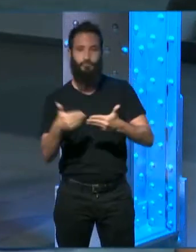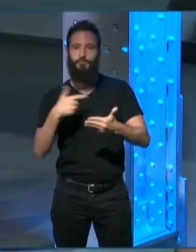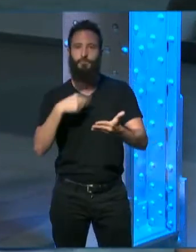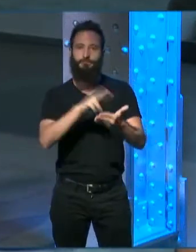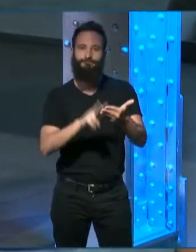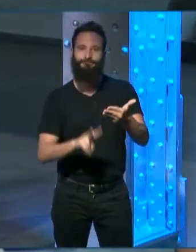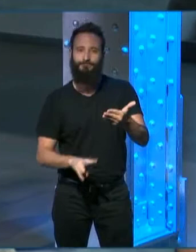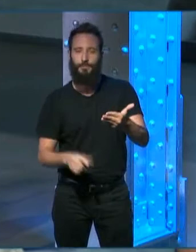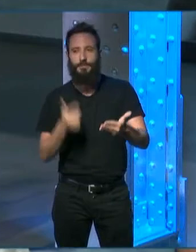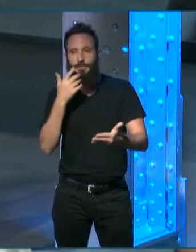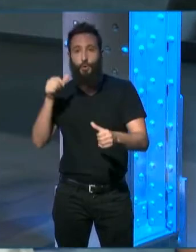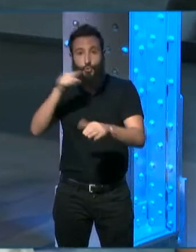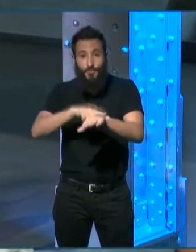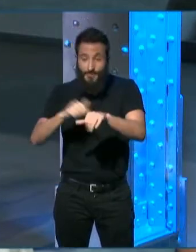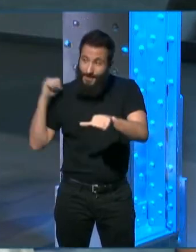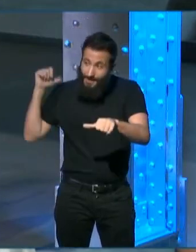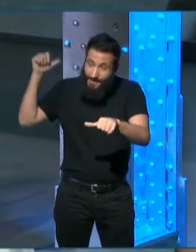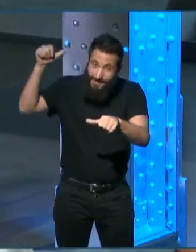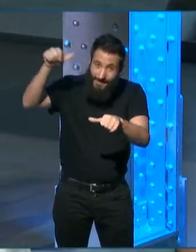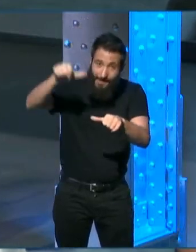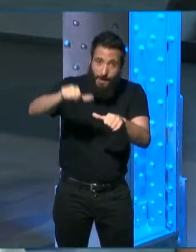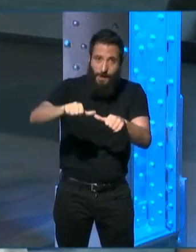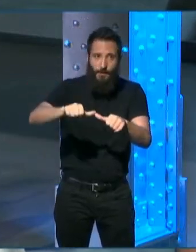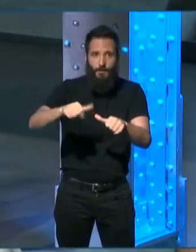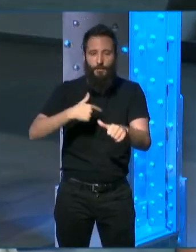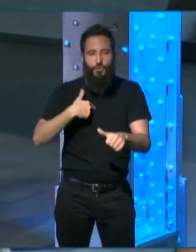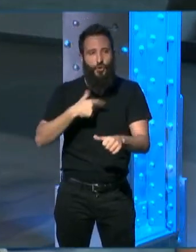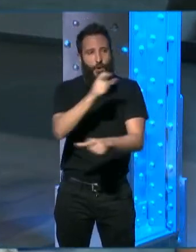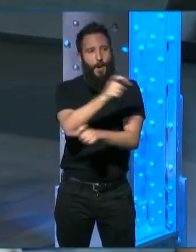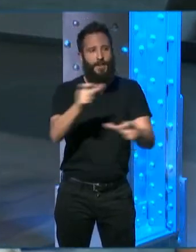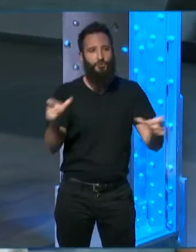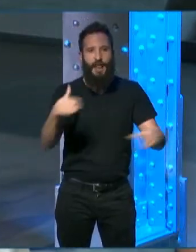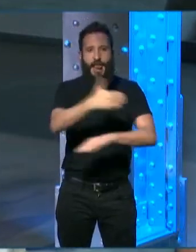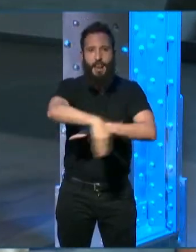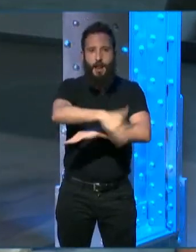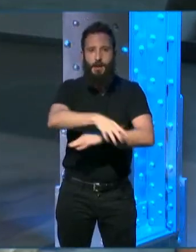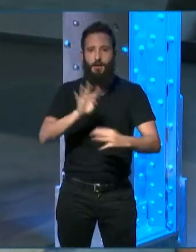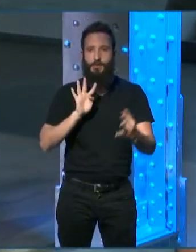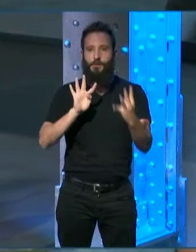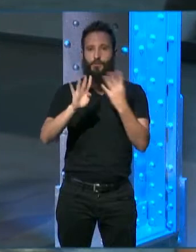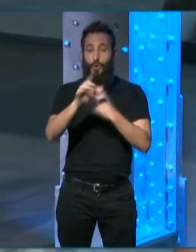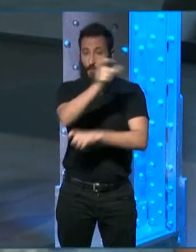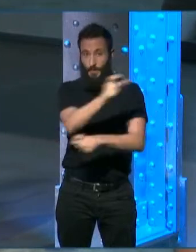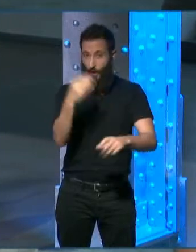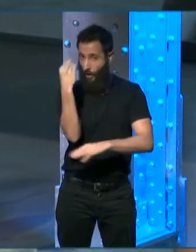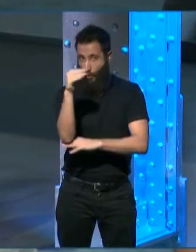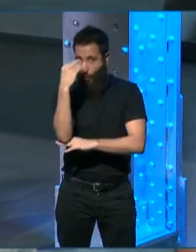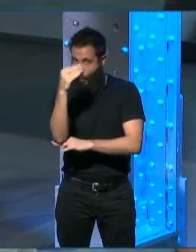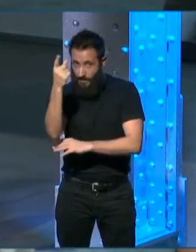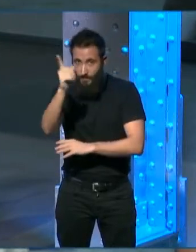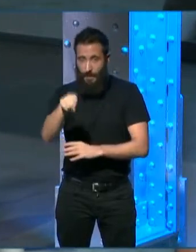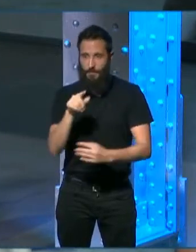parte me sucede que me cruzo con la gente en la calle y con muchachos jóvenes y con cosas y tal. Y